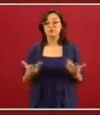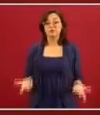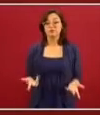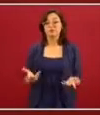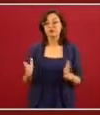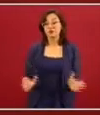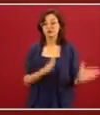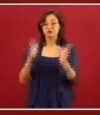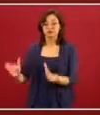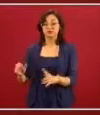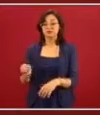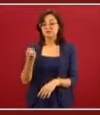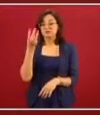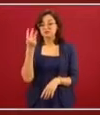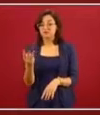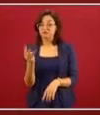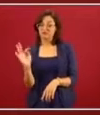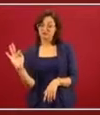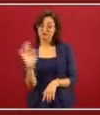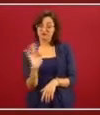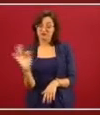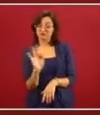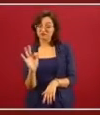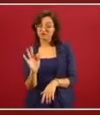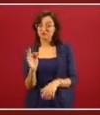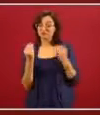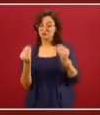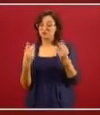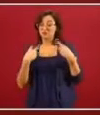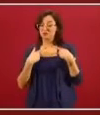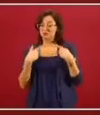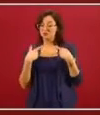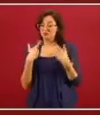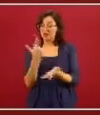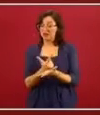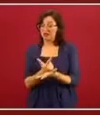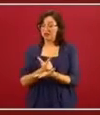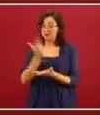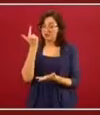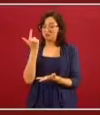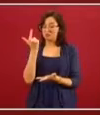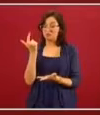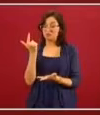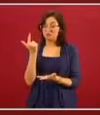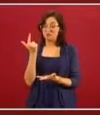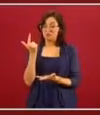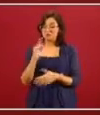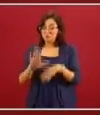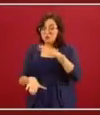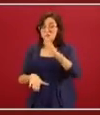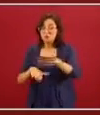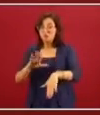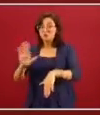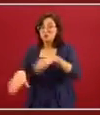más crítica, lo esperable es que haya casos más graves y el número sea todavía